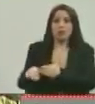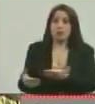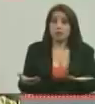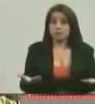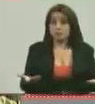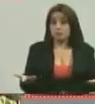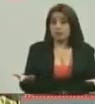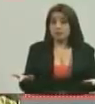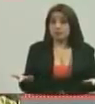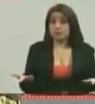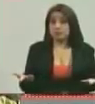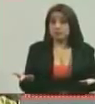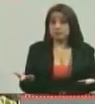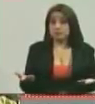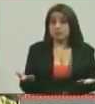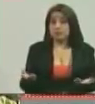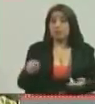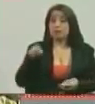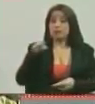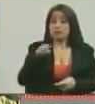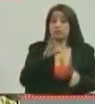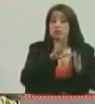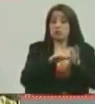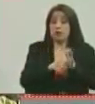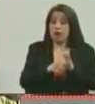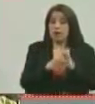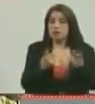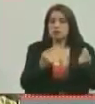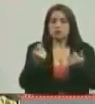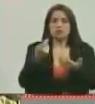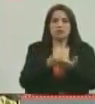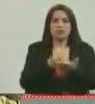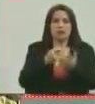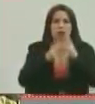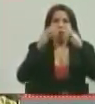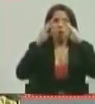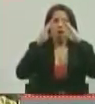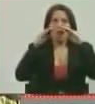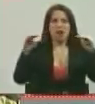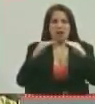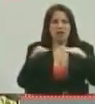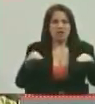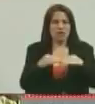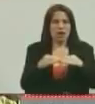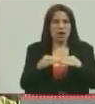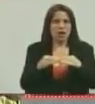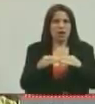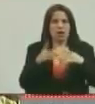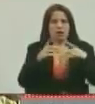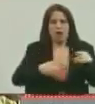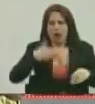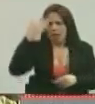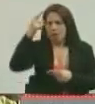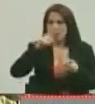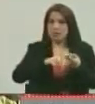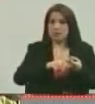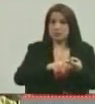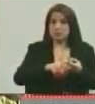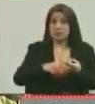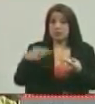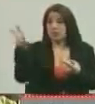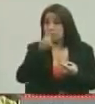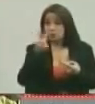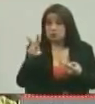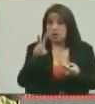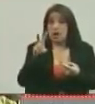los que son capaces de robarle su plata a libia los que son capaces de robarle la plata al pueblo de venezuela 20 mil millones de dólares